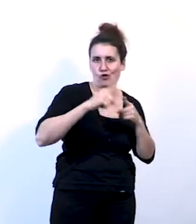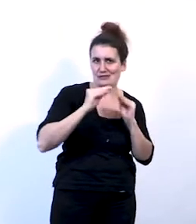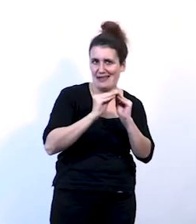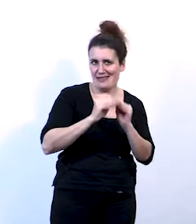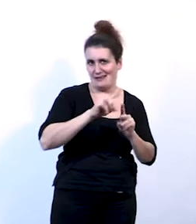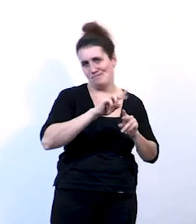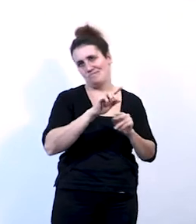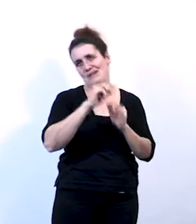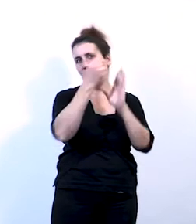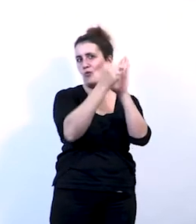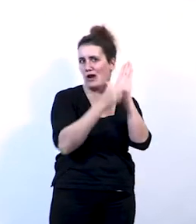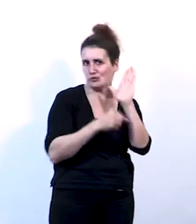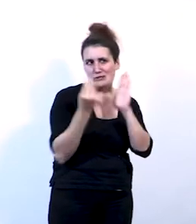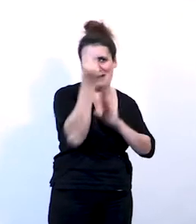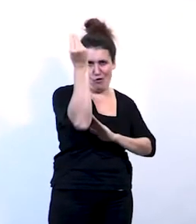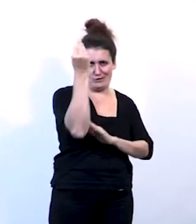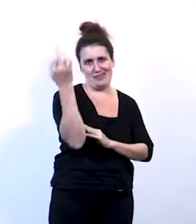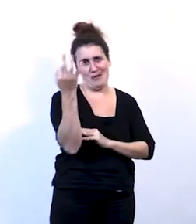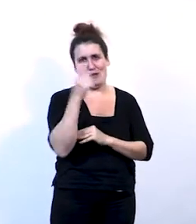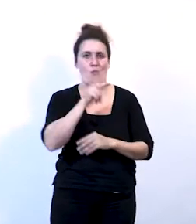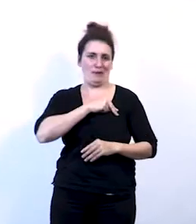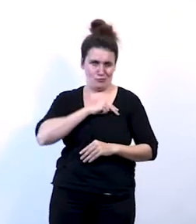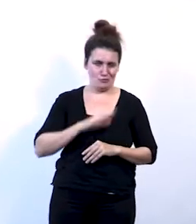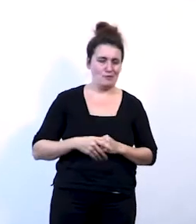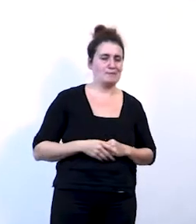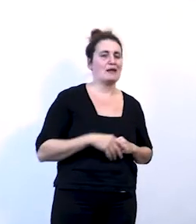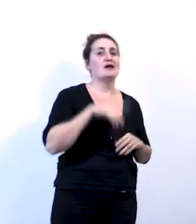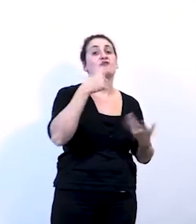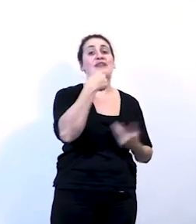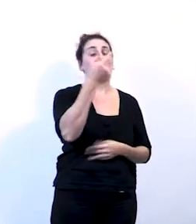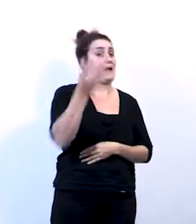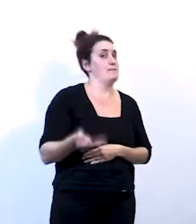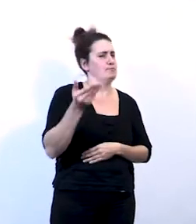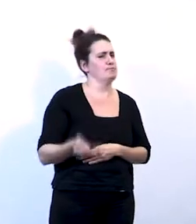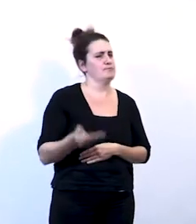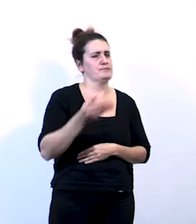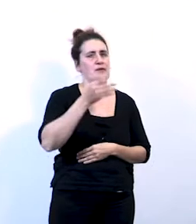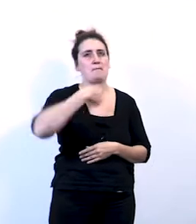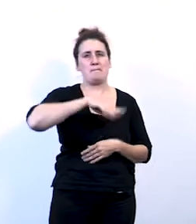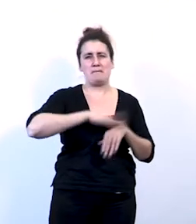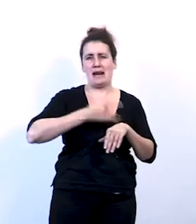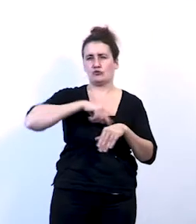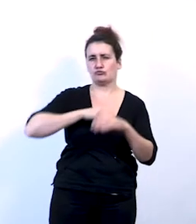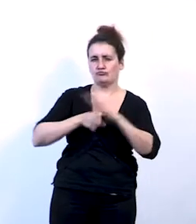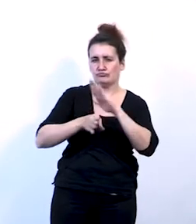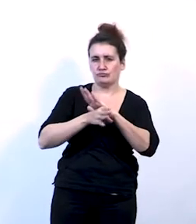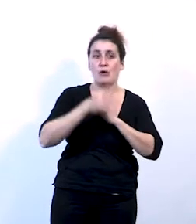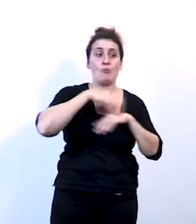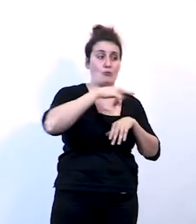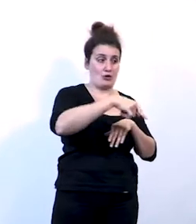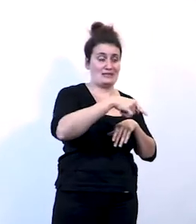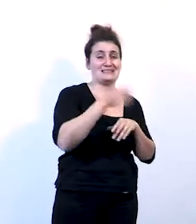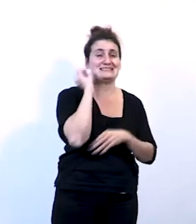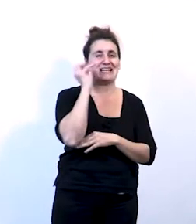premio Nobel, ¿verdad? Como decía, que es importantísimo para que también continuemos ahora hablando, porque esta charla pretende aclarar